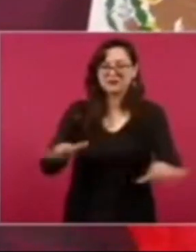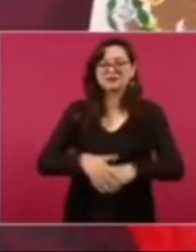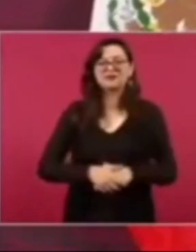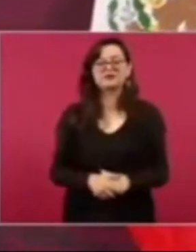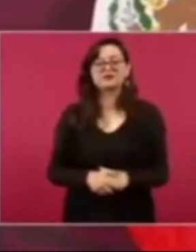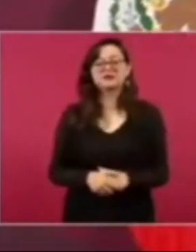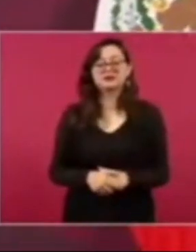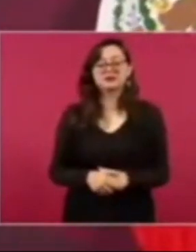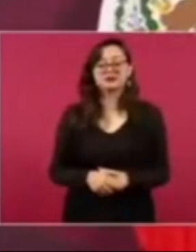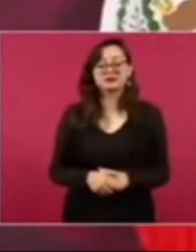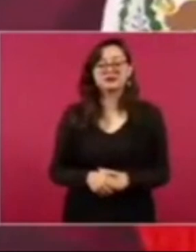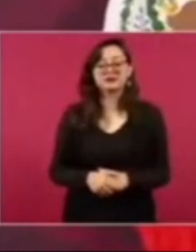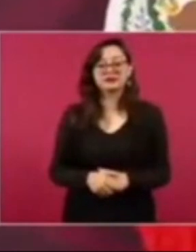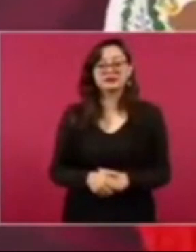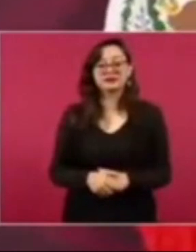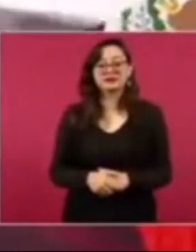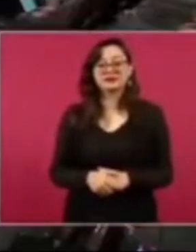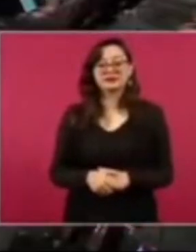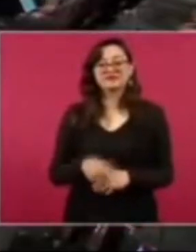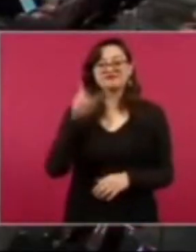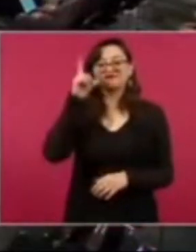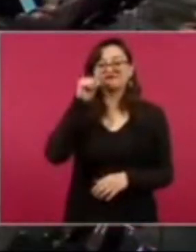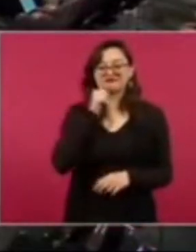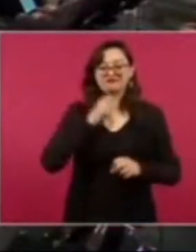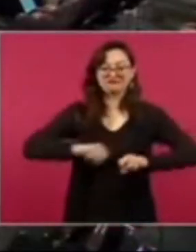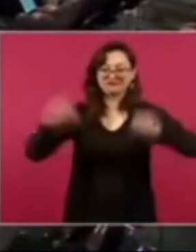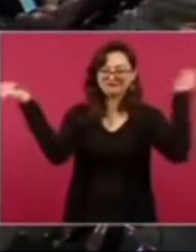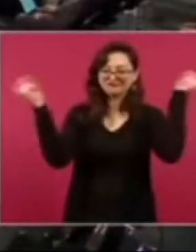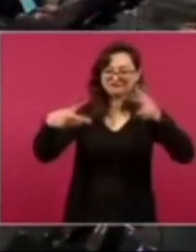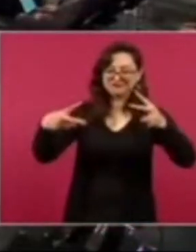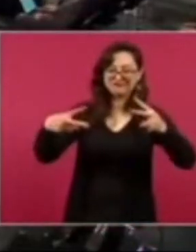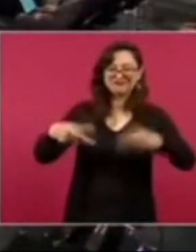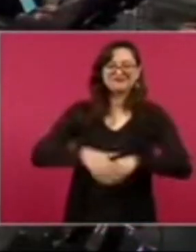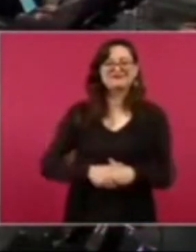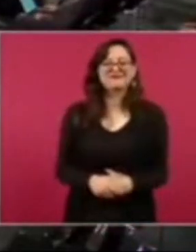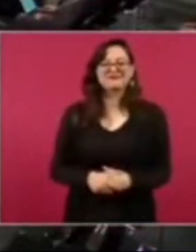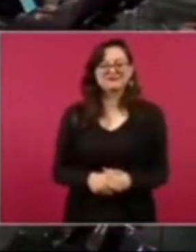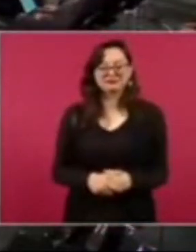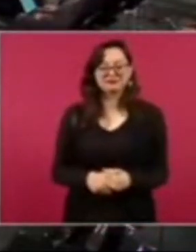Mañana les platico. Ah, quedan pues. Ahí nos vemos.